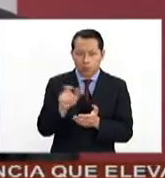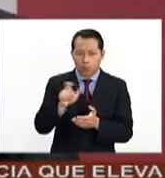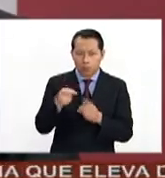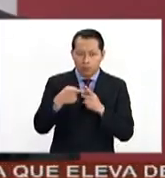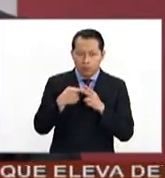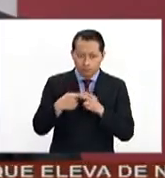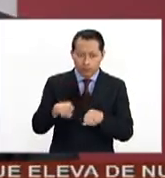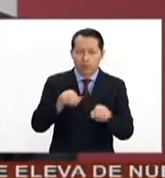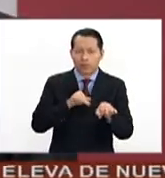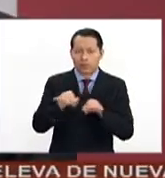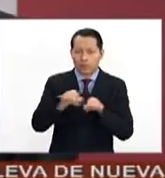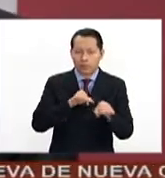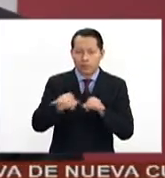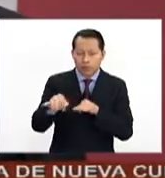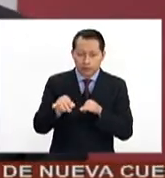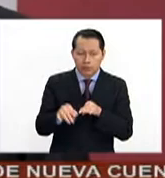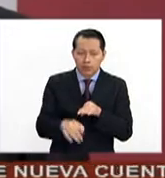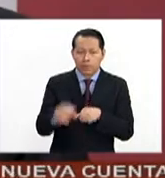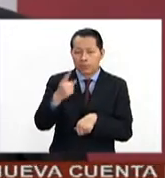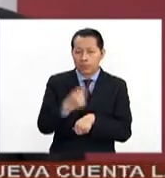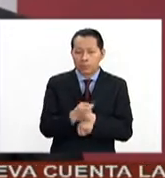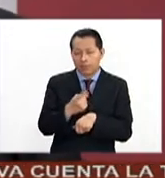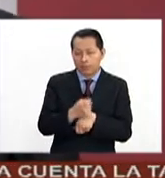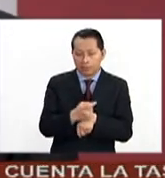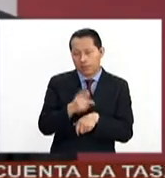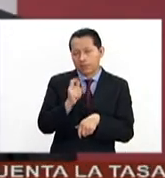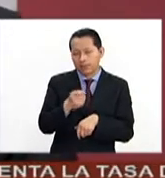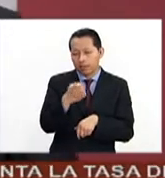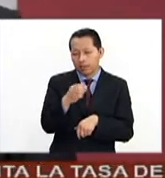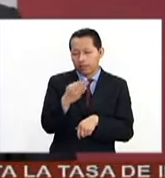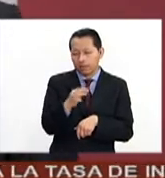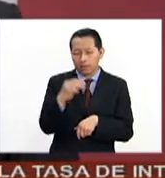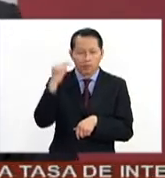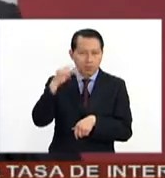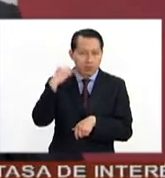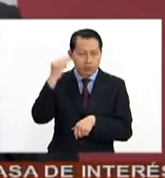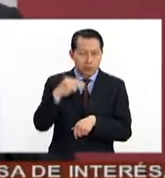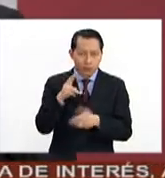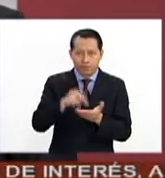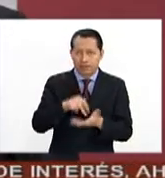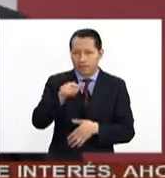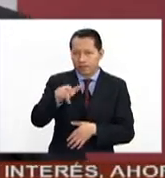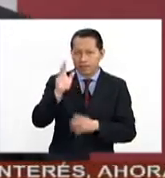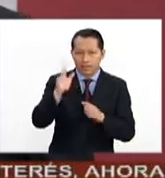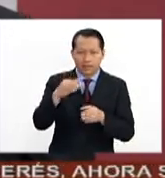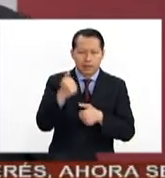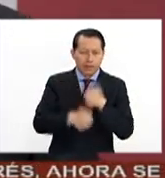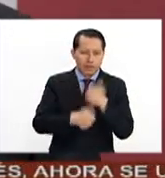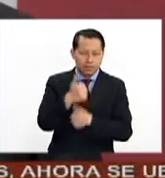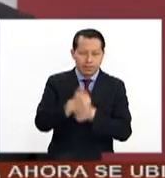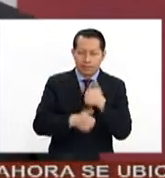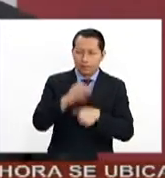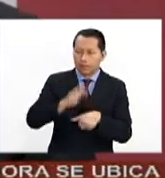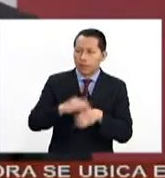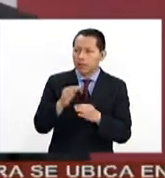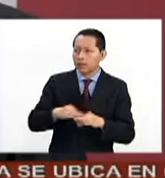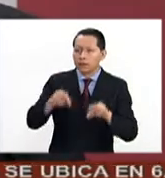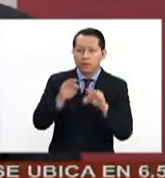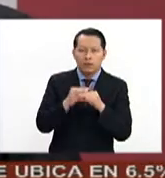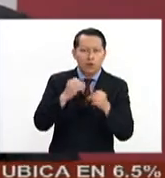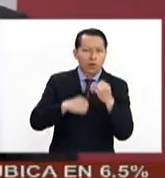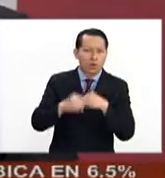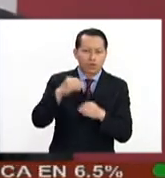comience a funcionar. Al primer trimestre del 2017 ya se han licitado las obras más importantes de